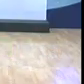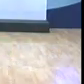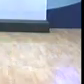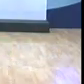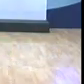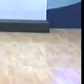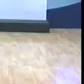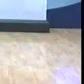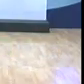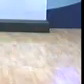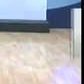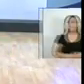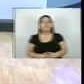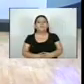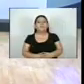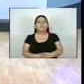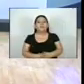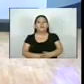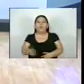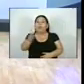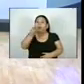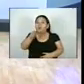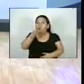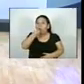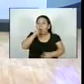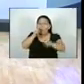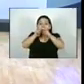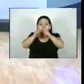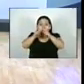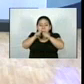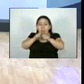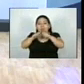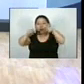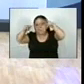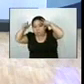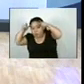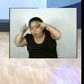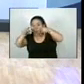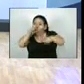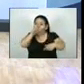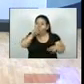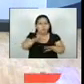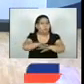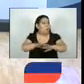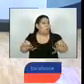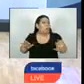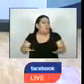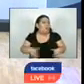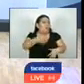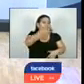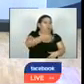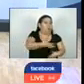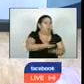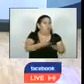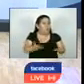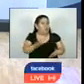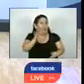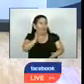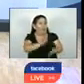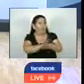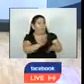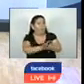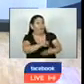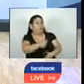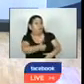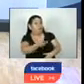en los últimos meses han dejado de consumir carne de res y pollo debido al alto costo de la canasta básica, priorizando otros